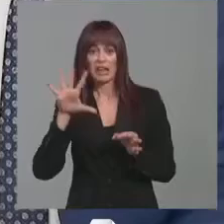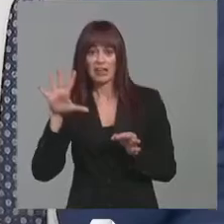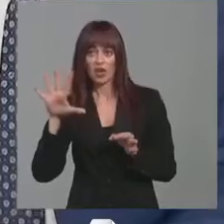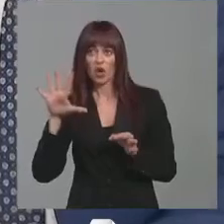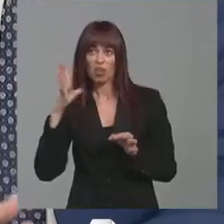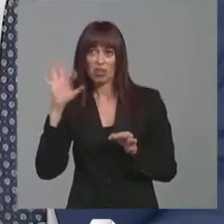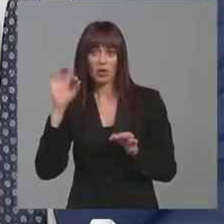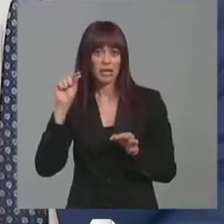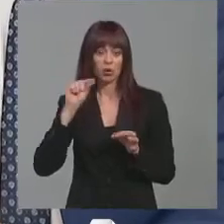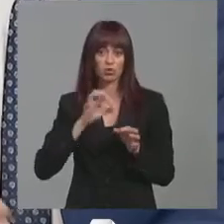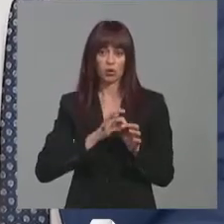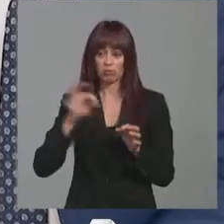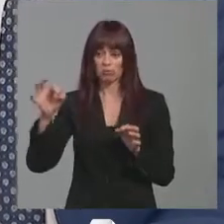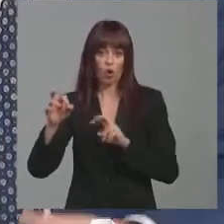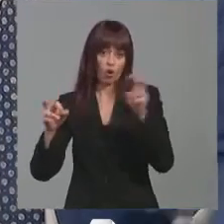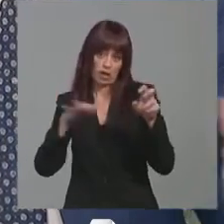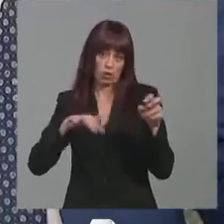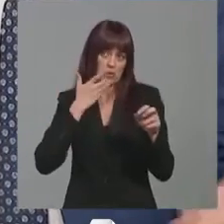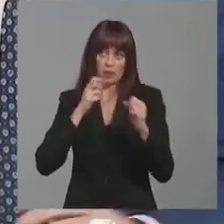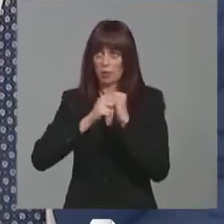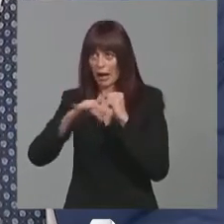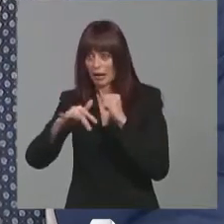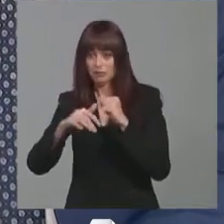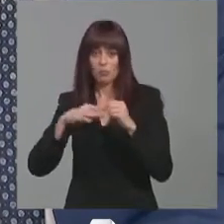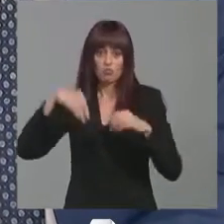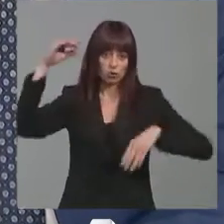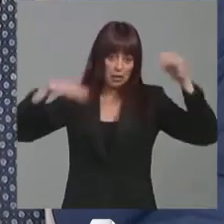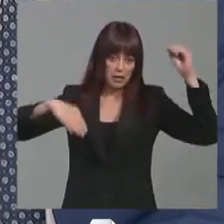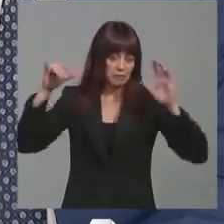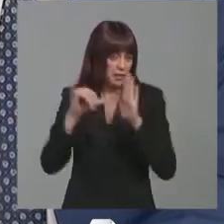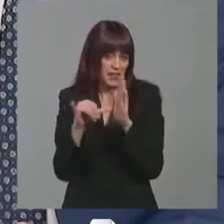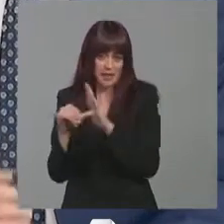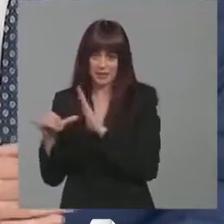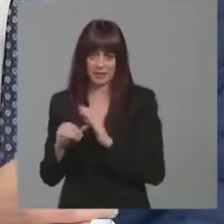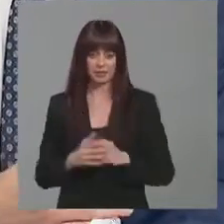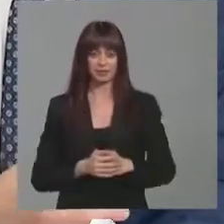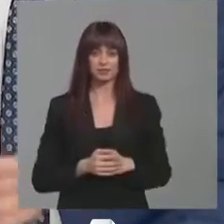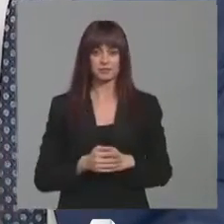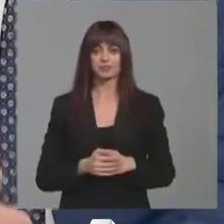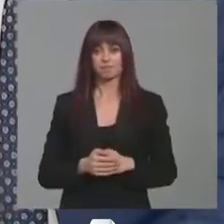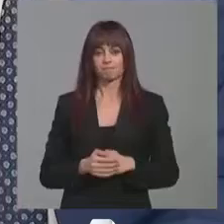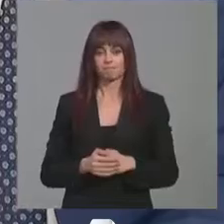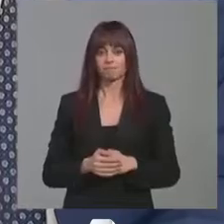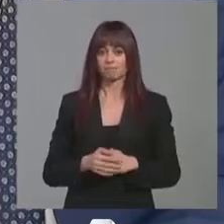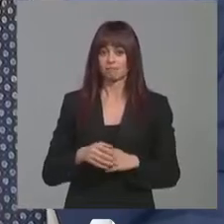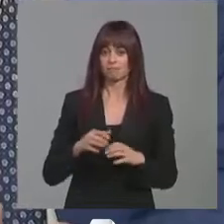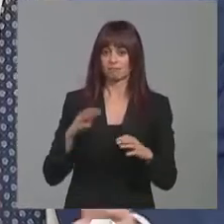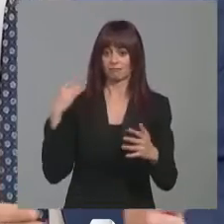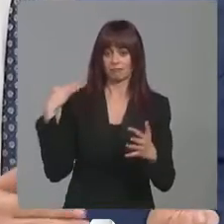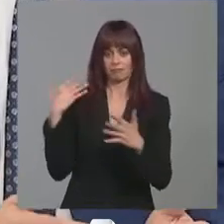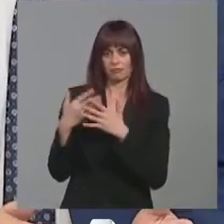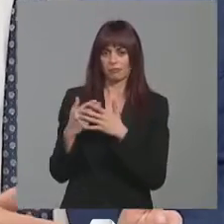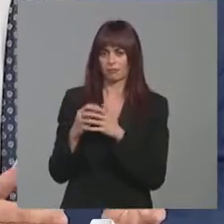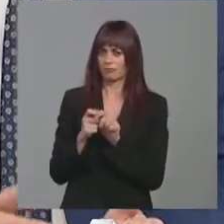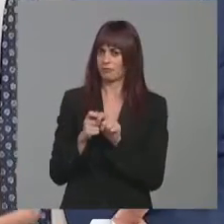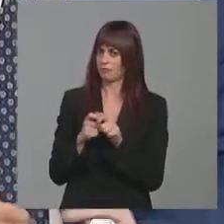otro punto de la región de murcia el mar la montaña y bueno Es verdad que llevamos todos estos últimos años creciendo en torno